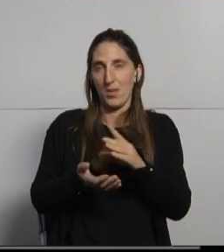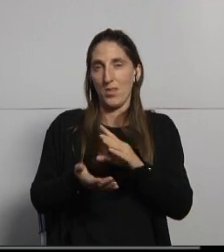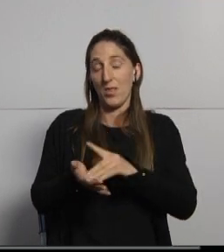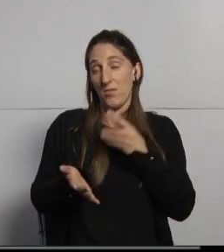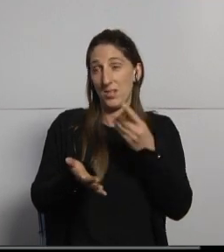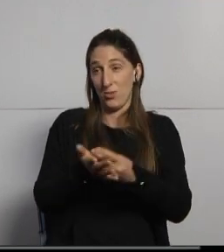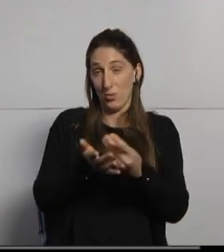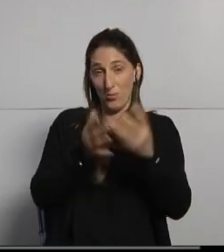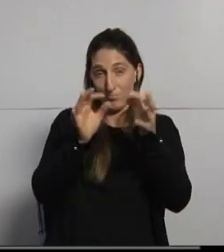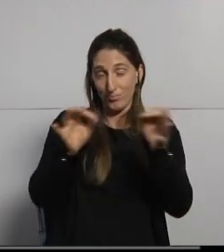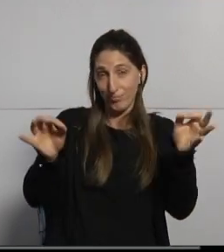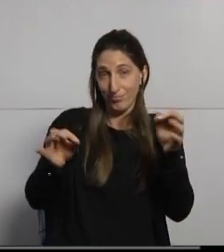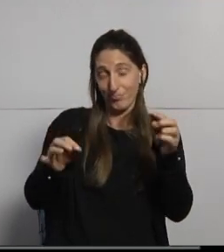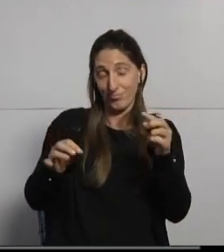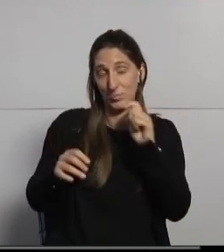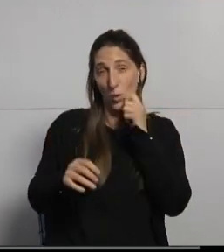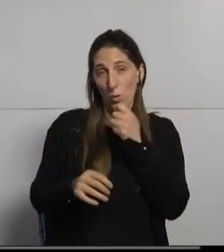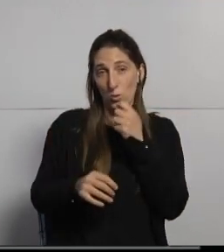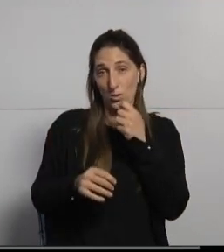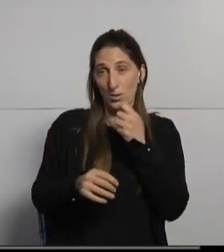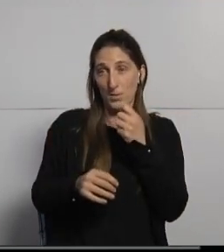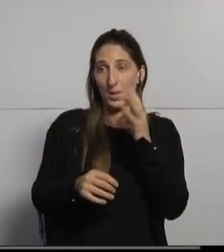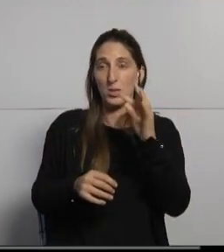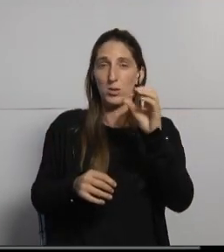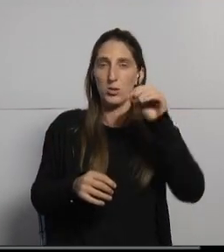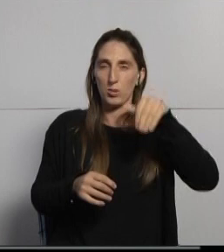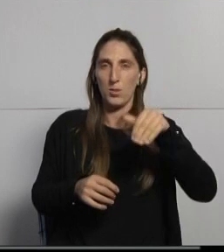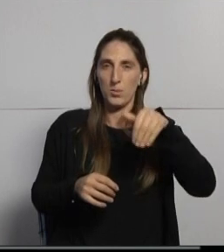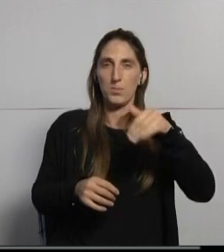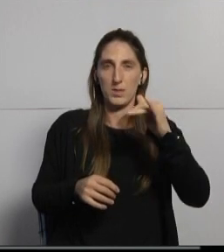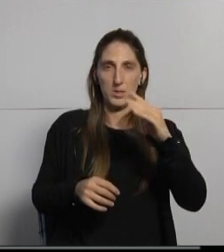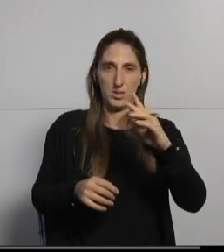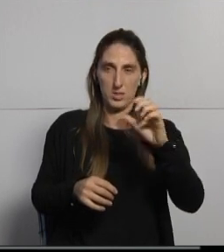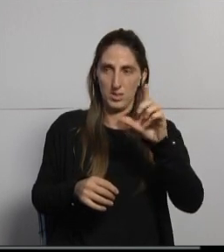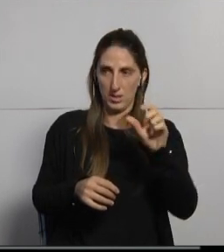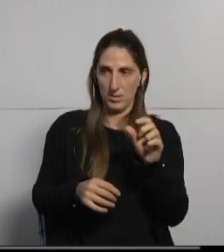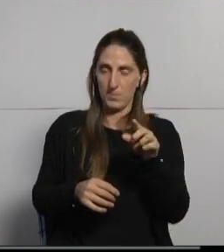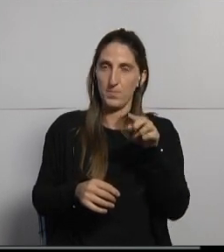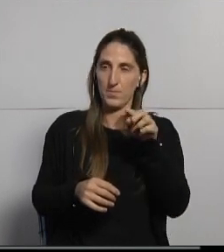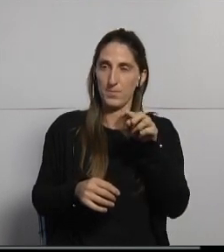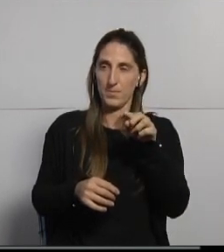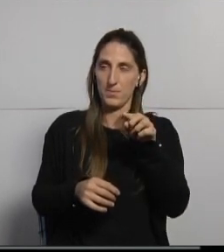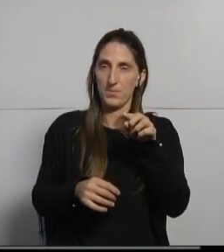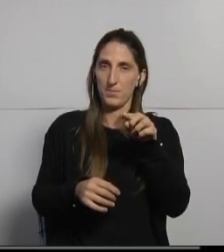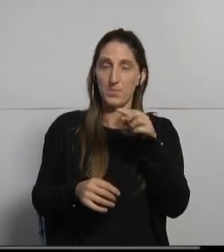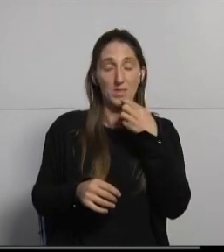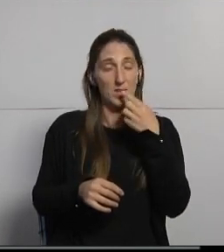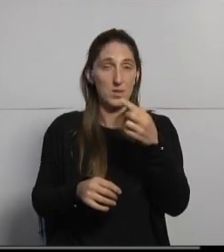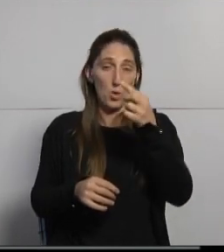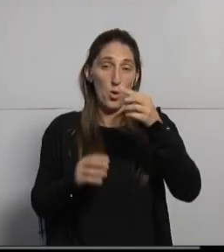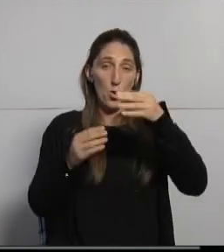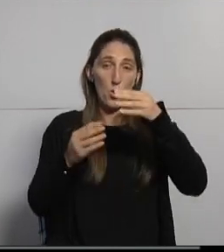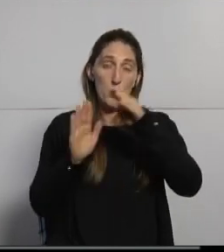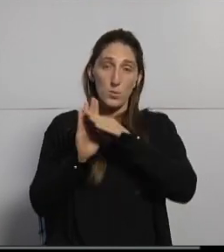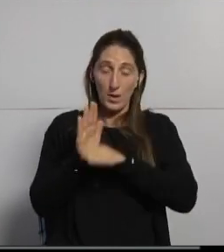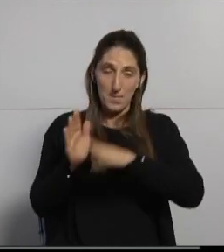con esta definición que a nosotros nos gusta usar mucho, de Tom Mitchell del 97, su libro Machine Learning, donde decimos que un programa